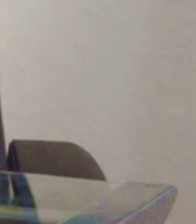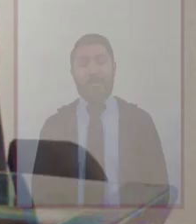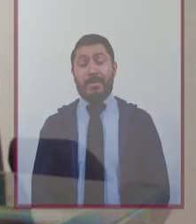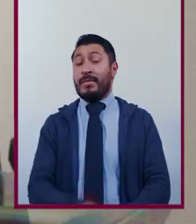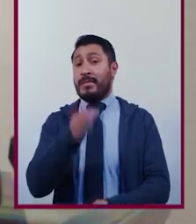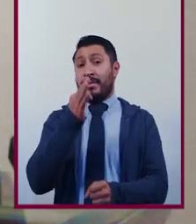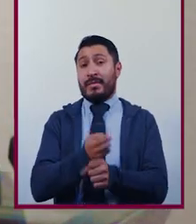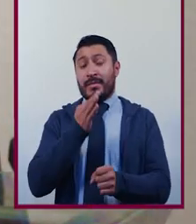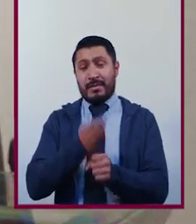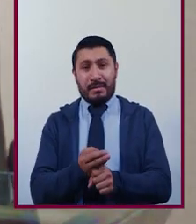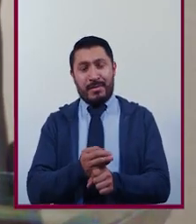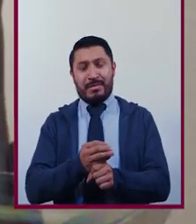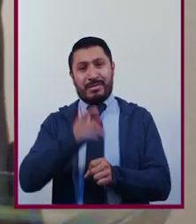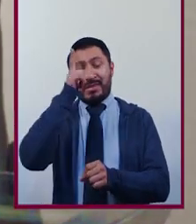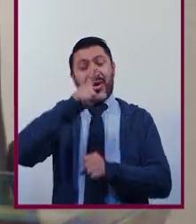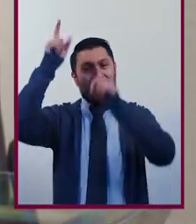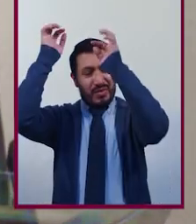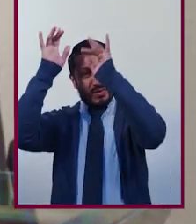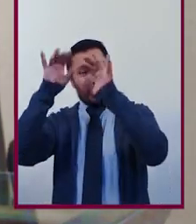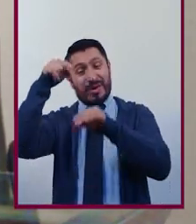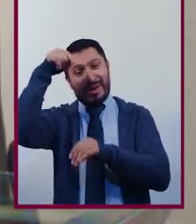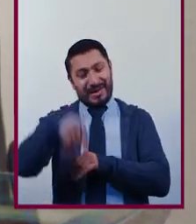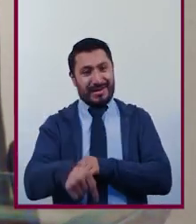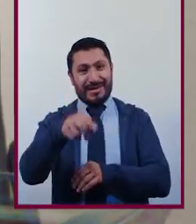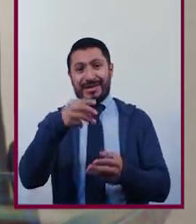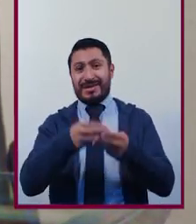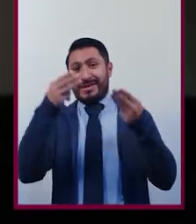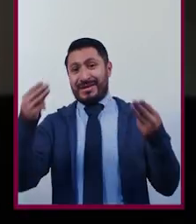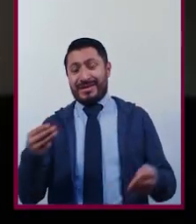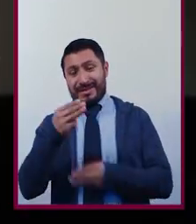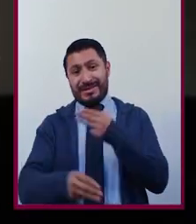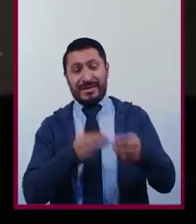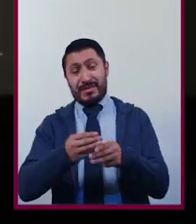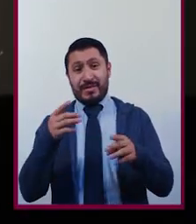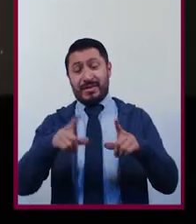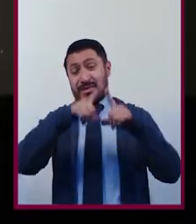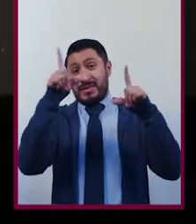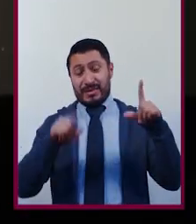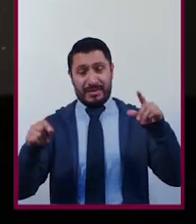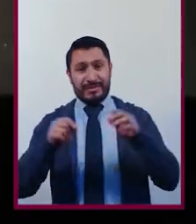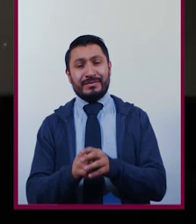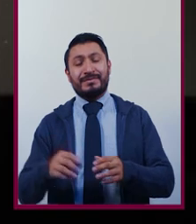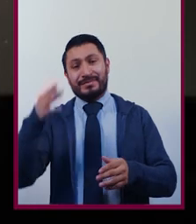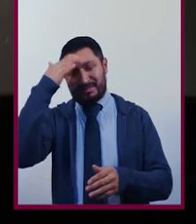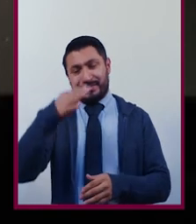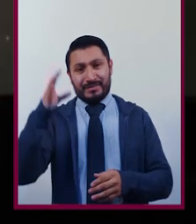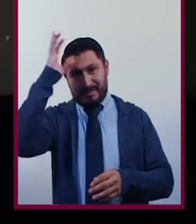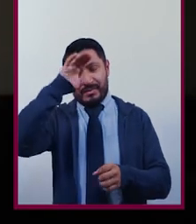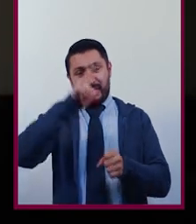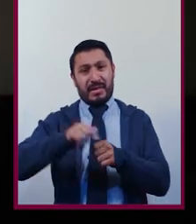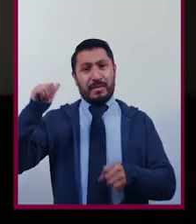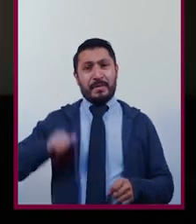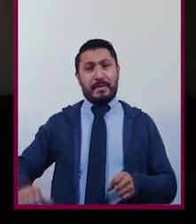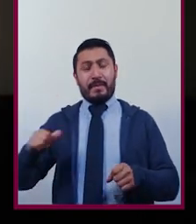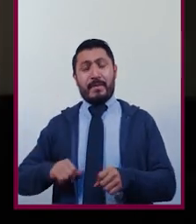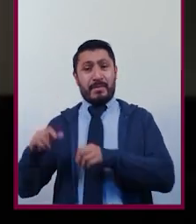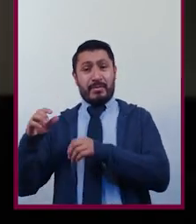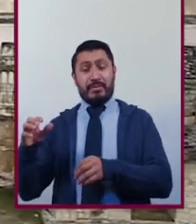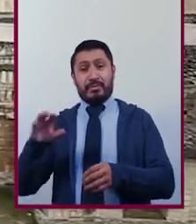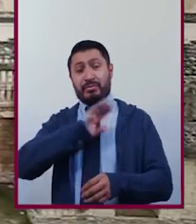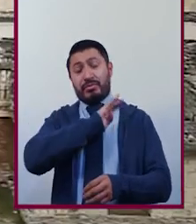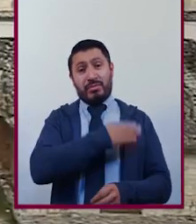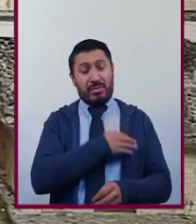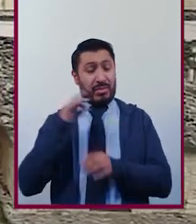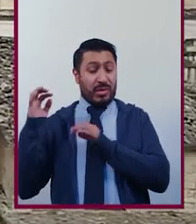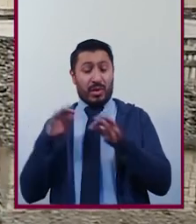Por ahora, descendamos de la Luna para concentrarnos en nuestro hermoso país. Sabemos que todas las culturas anteriores a la invasión española